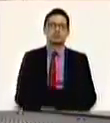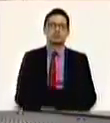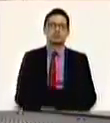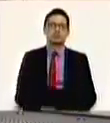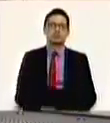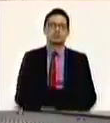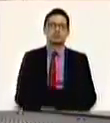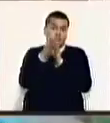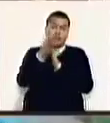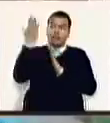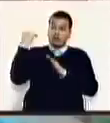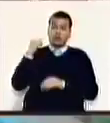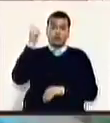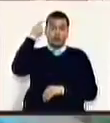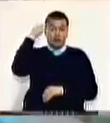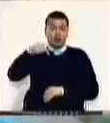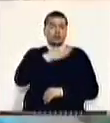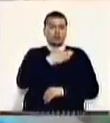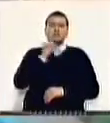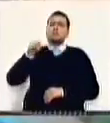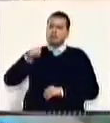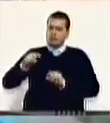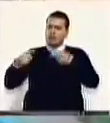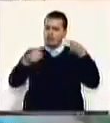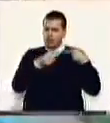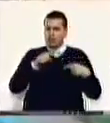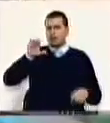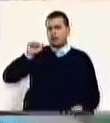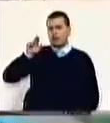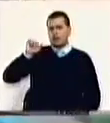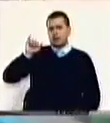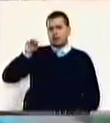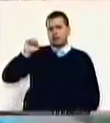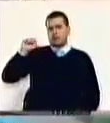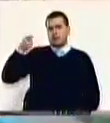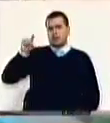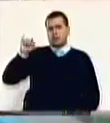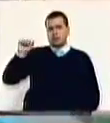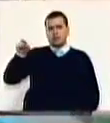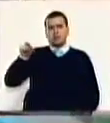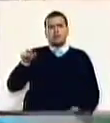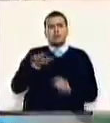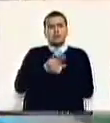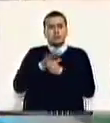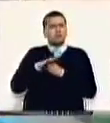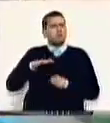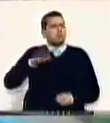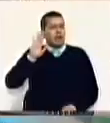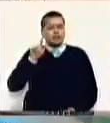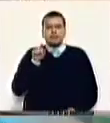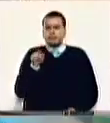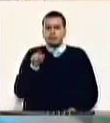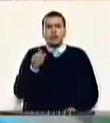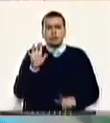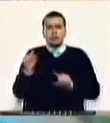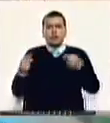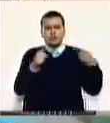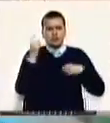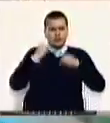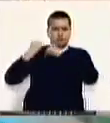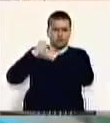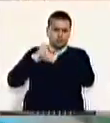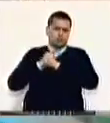El pasado sí hubo debate sobre este tema. Carimagüe fue, si se quiere, el caso más emblemático y más discutido el año